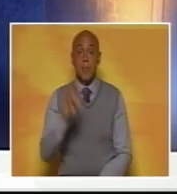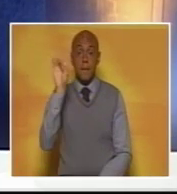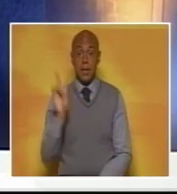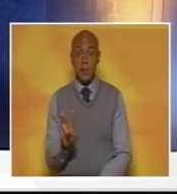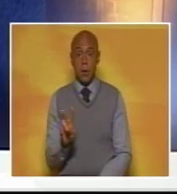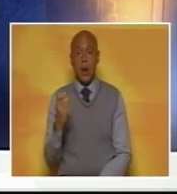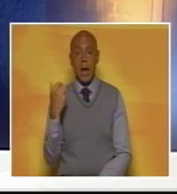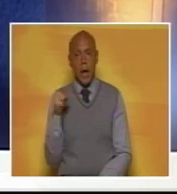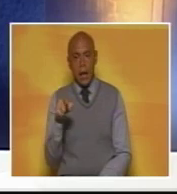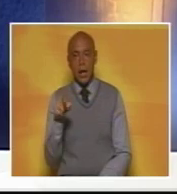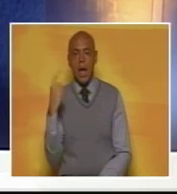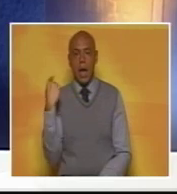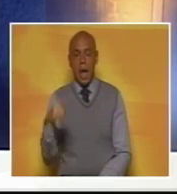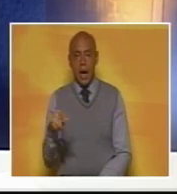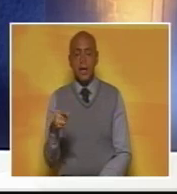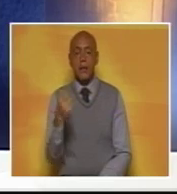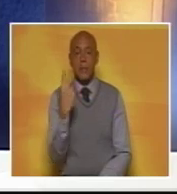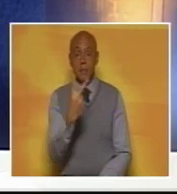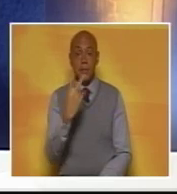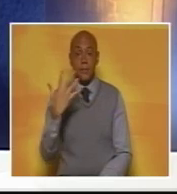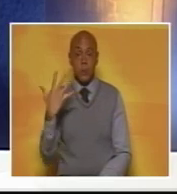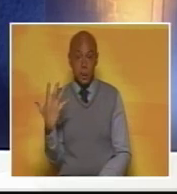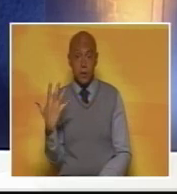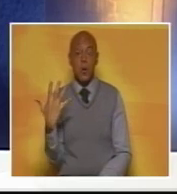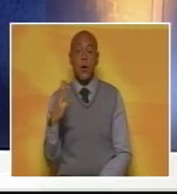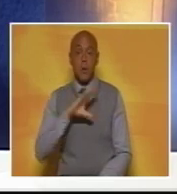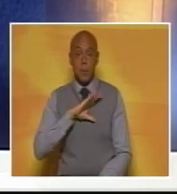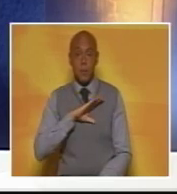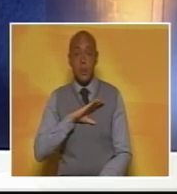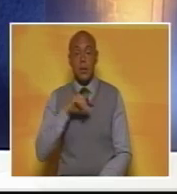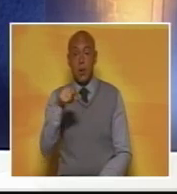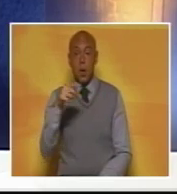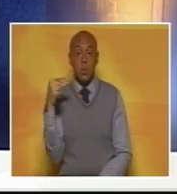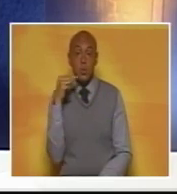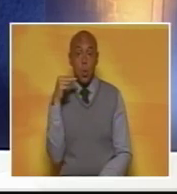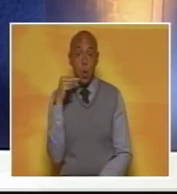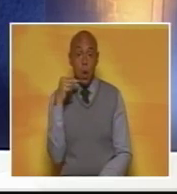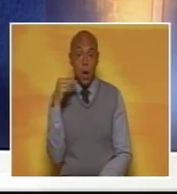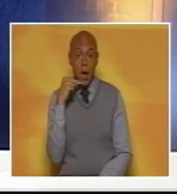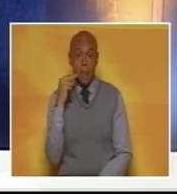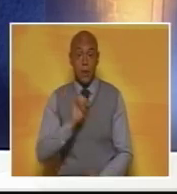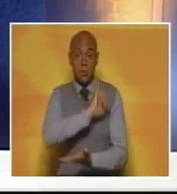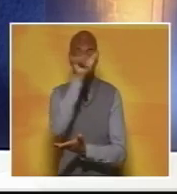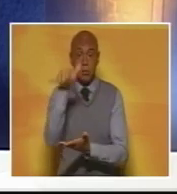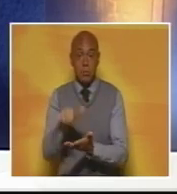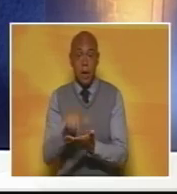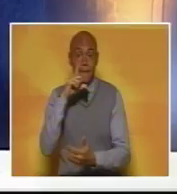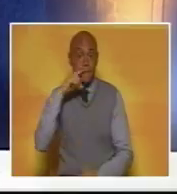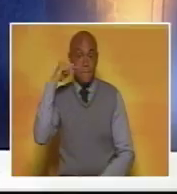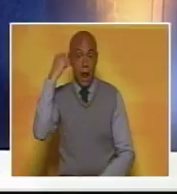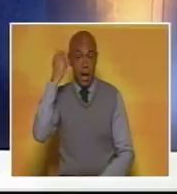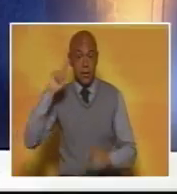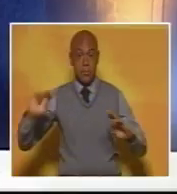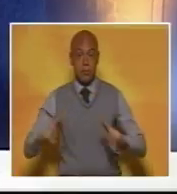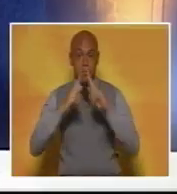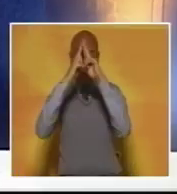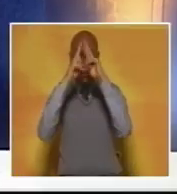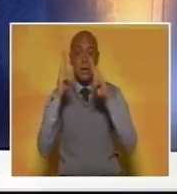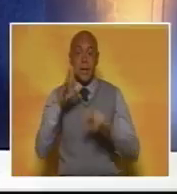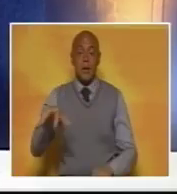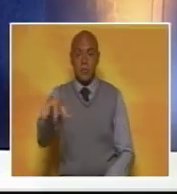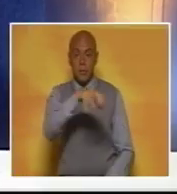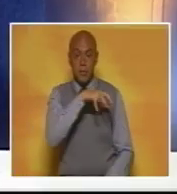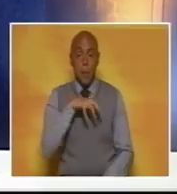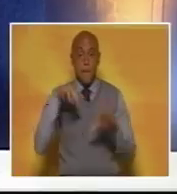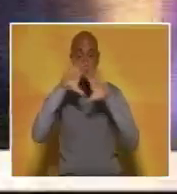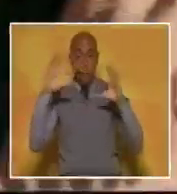Venezuela estuvo presente en la 25ª edición de Salón du Chocolat de París, evento donde convergen prestigiosos chocolateros de todo